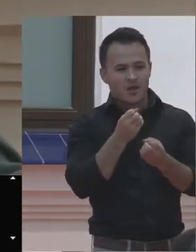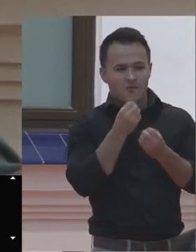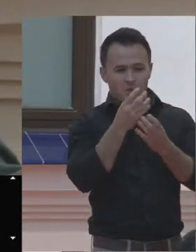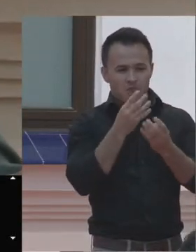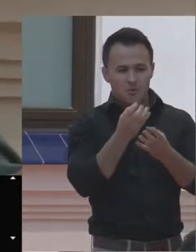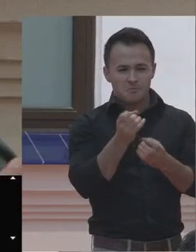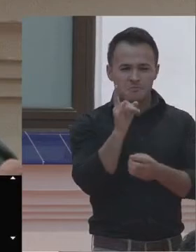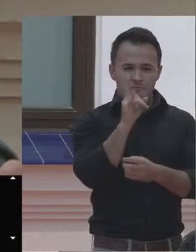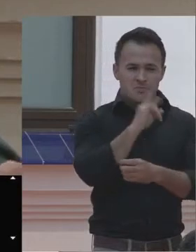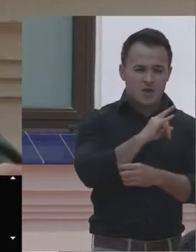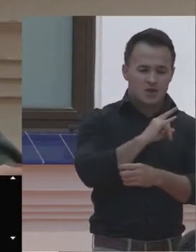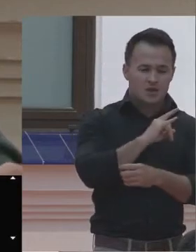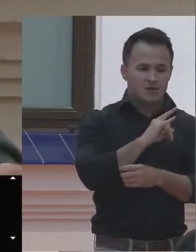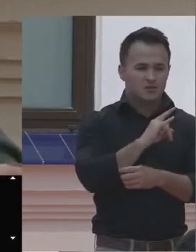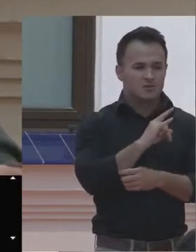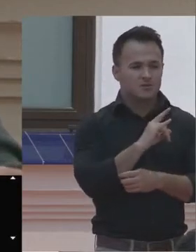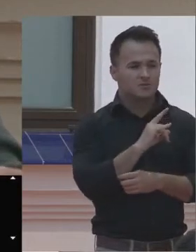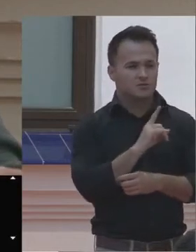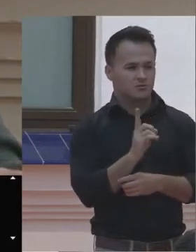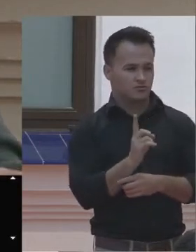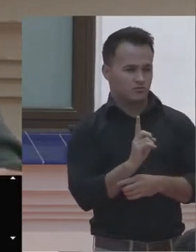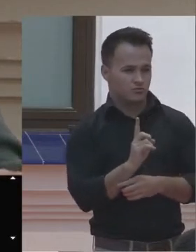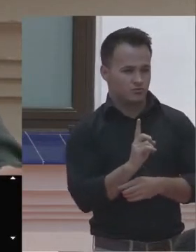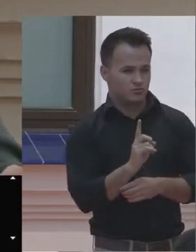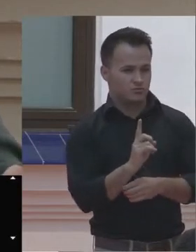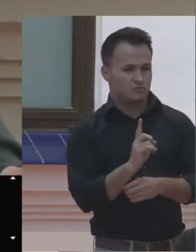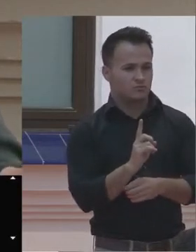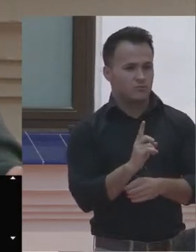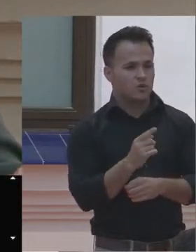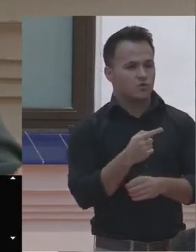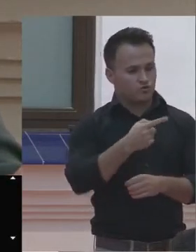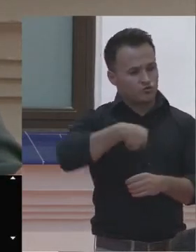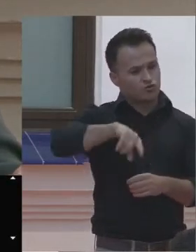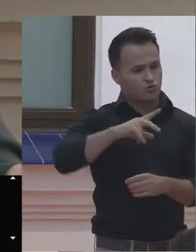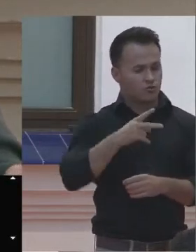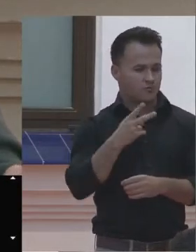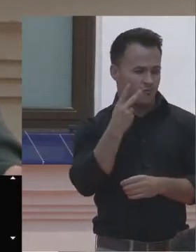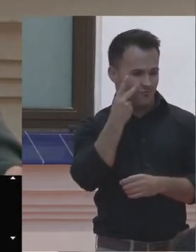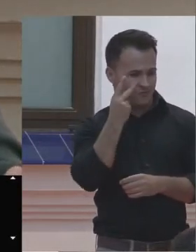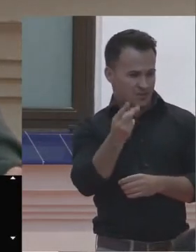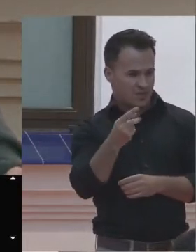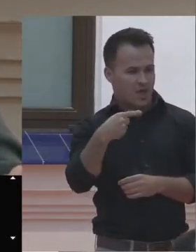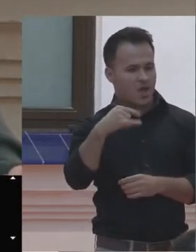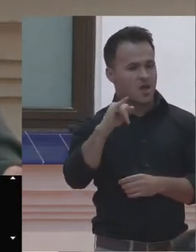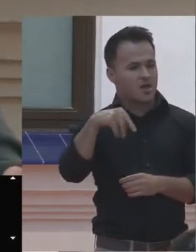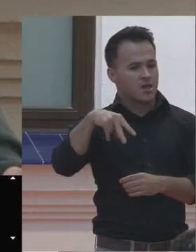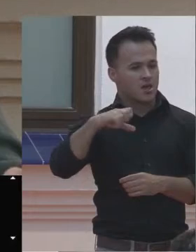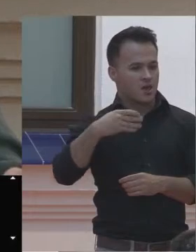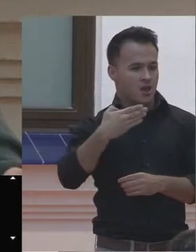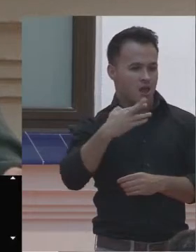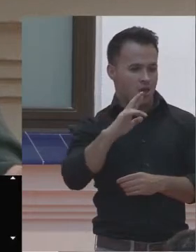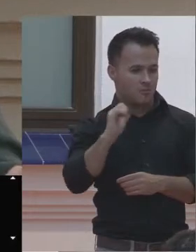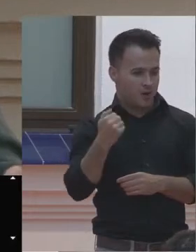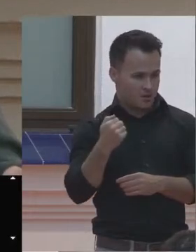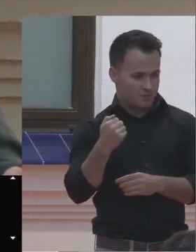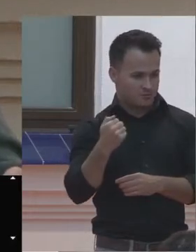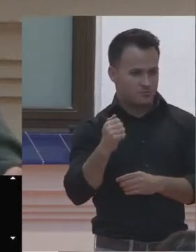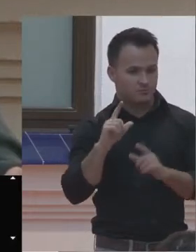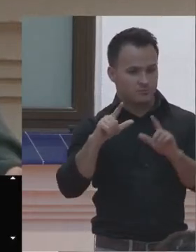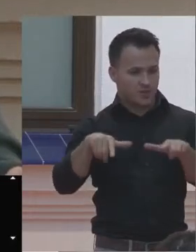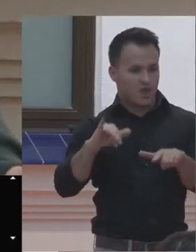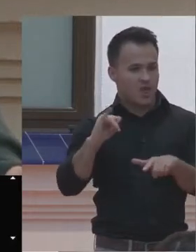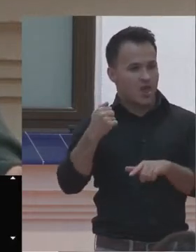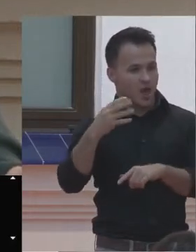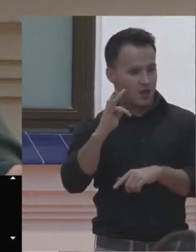recientemente, como dijo anteriormente, hemos estado de visita en Ginebra, en la sede de